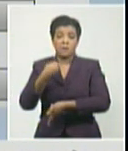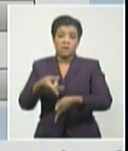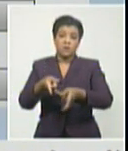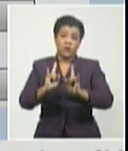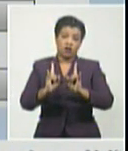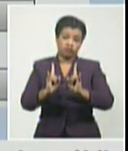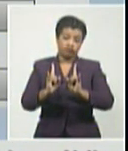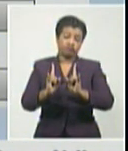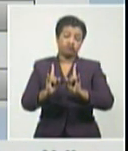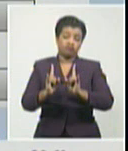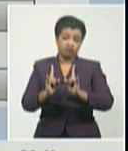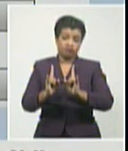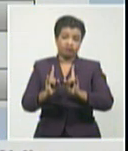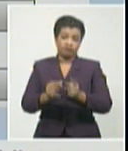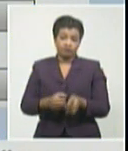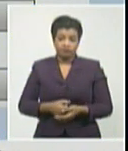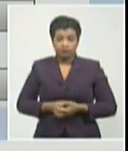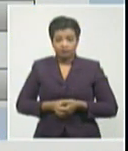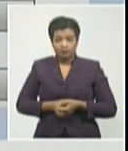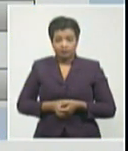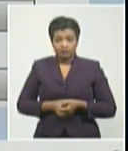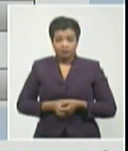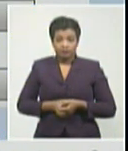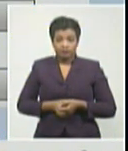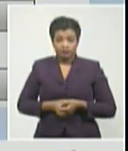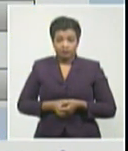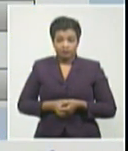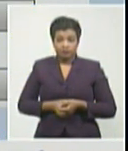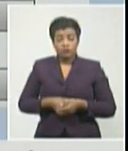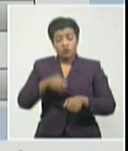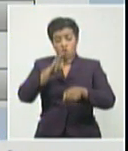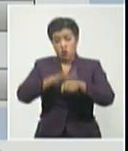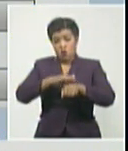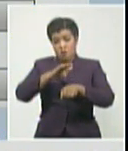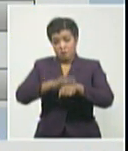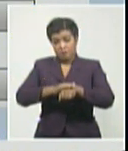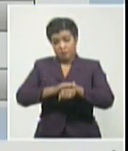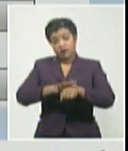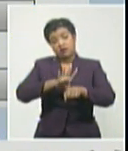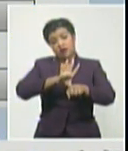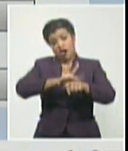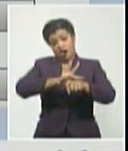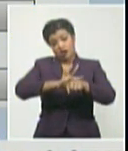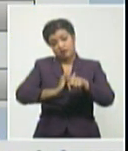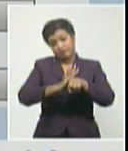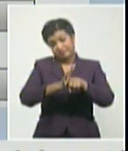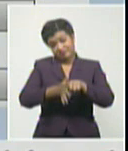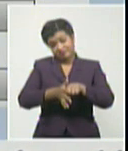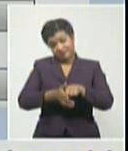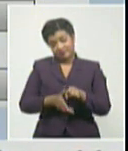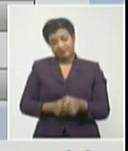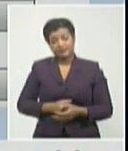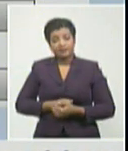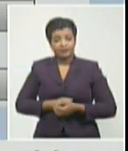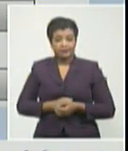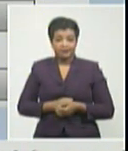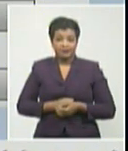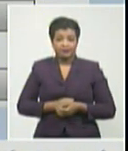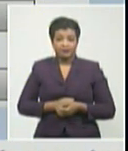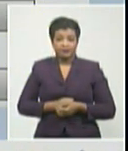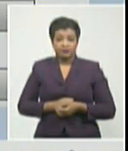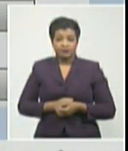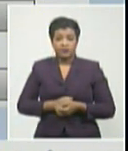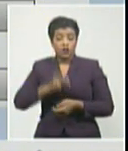mundo han perdido la vida como consecuencia de esta enfermedad entonces ahora una letalidad